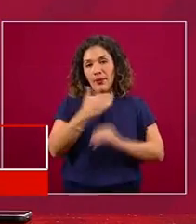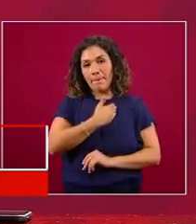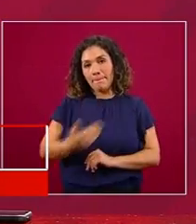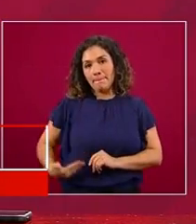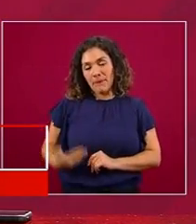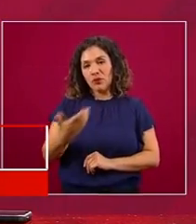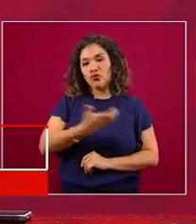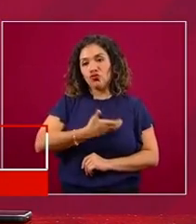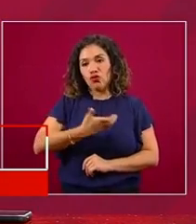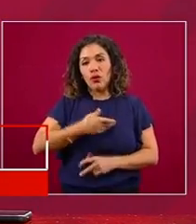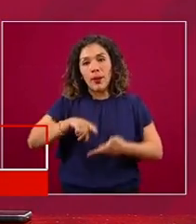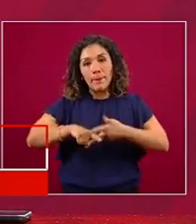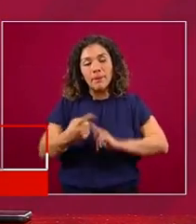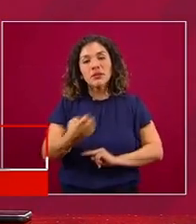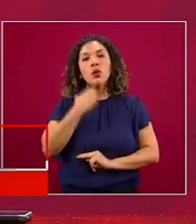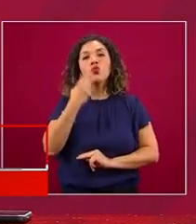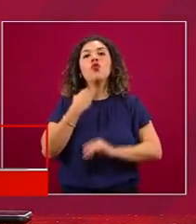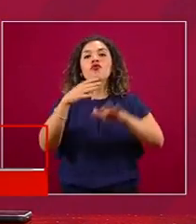que suman